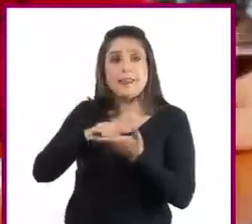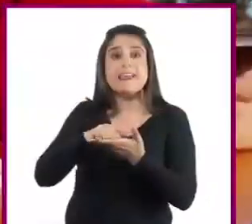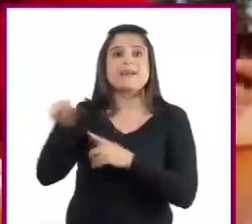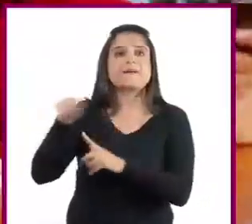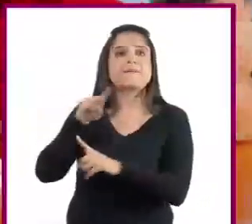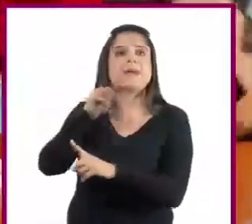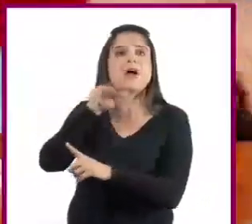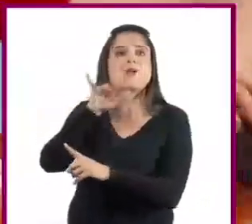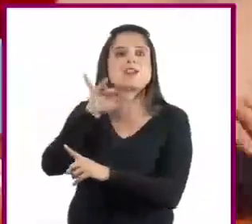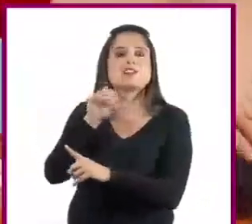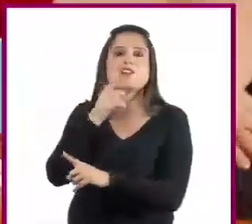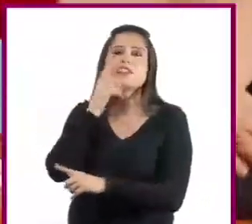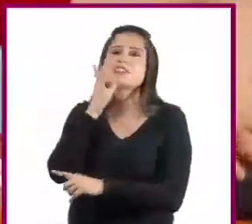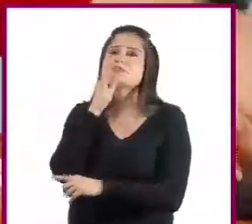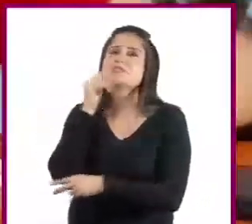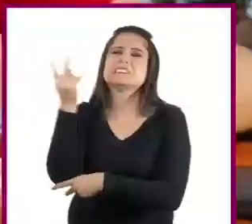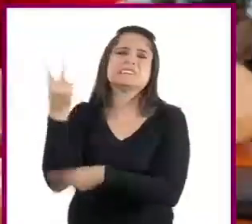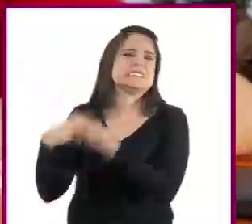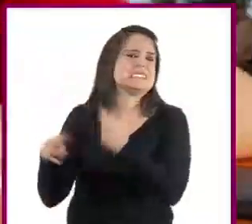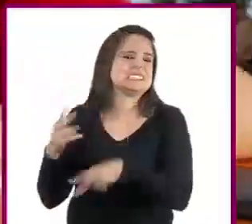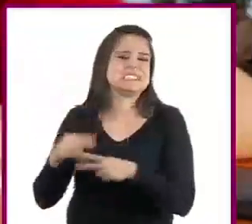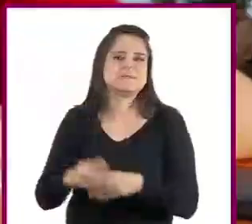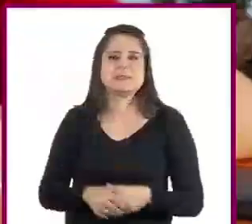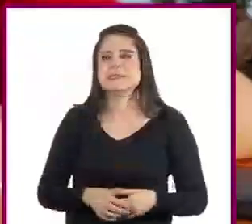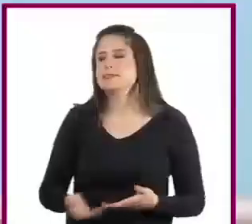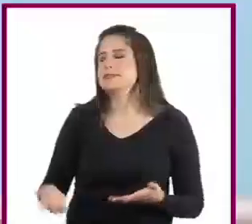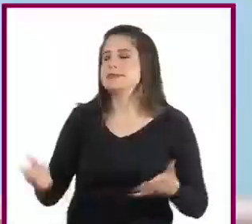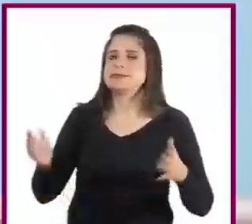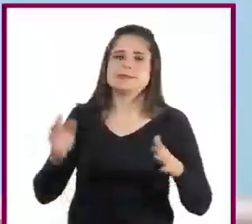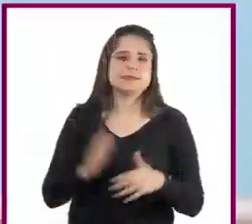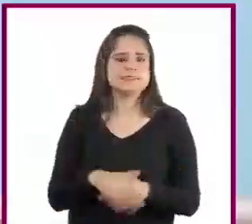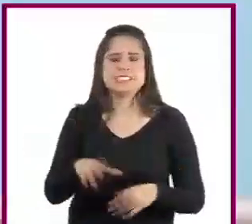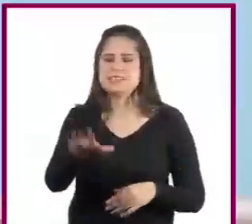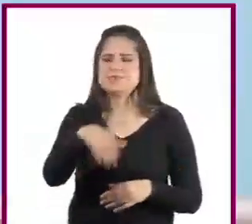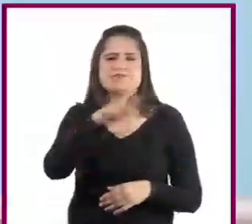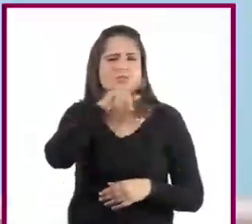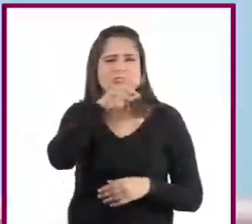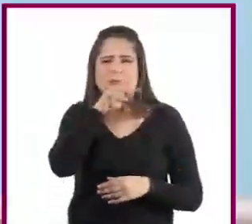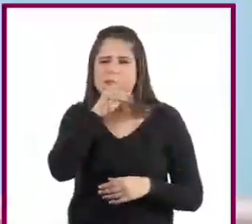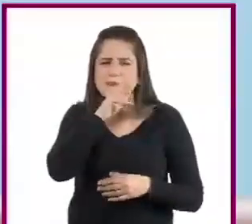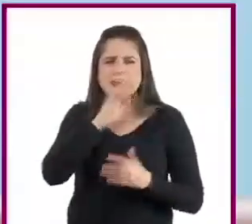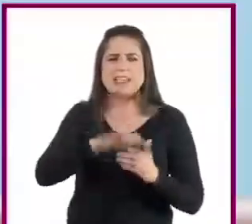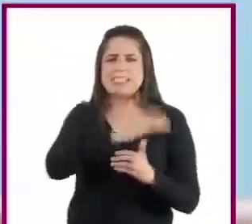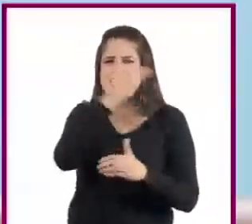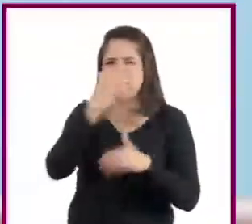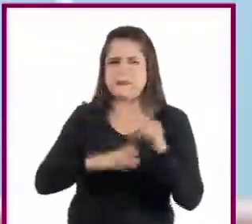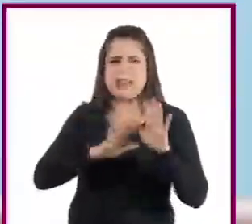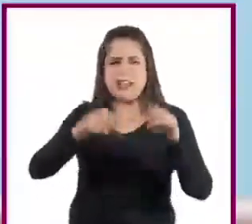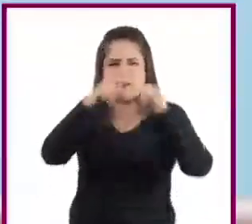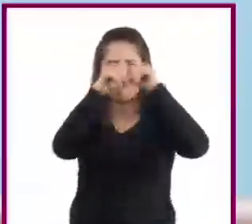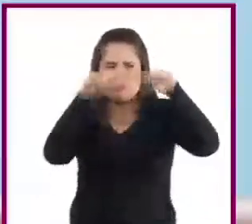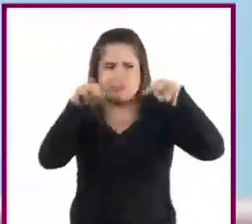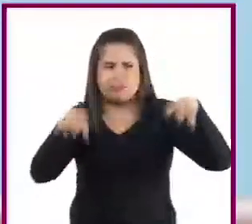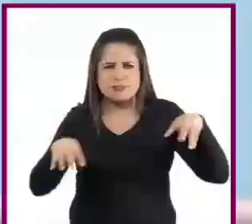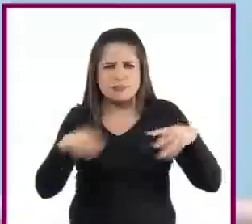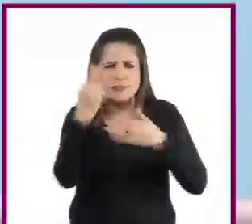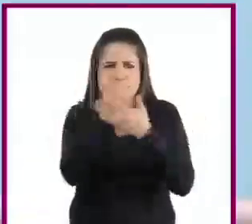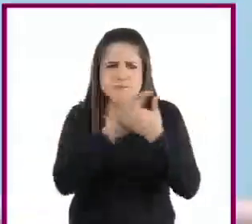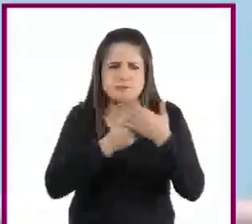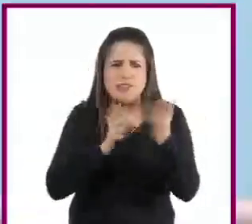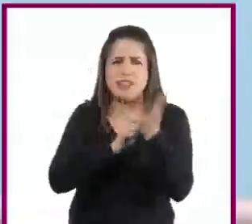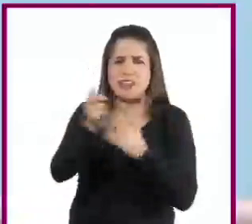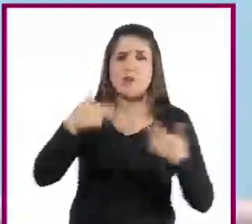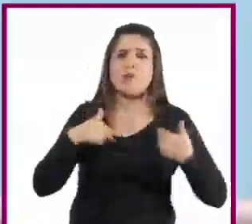Es Mauricio. Dice que no puede venir. No te preocupes. Terminamos con la jerarquización del tema sobre